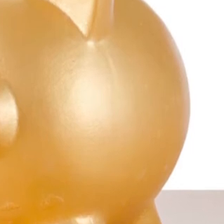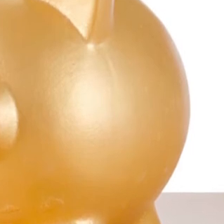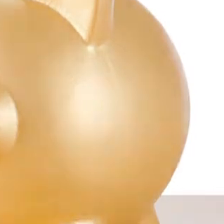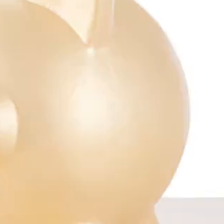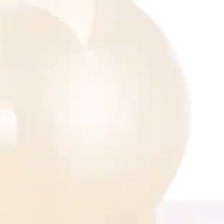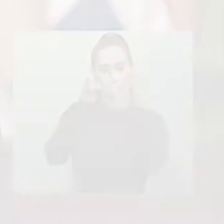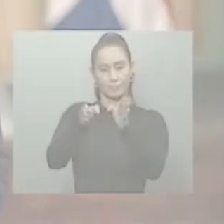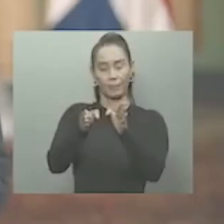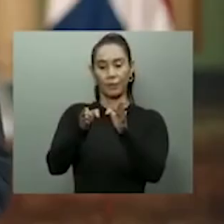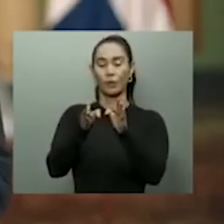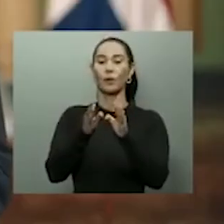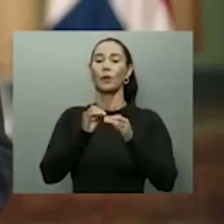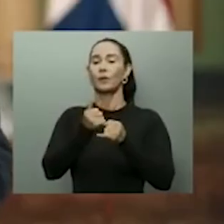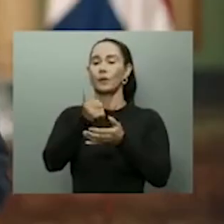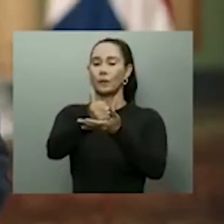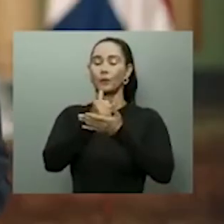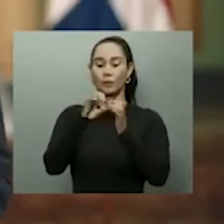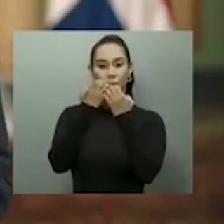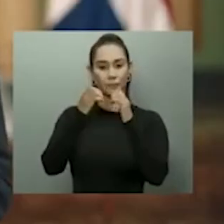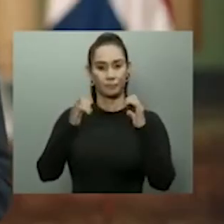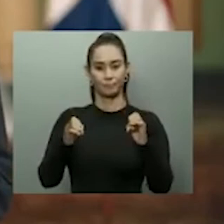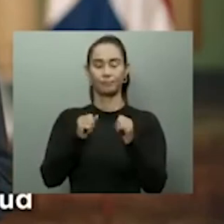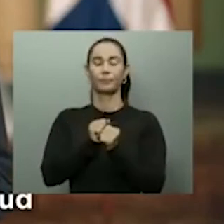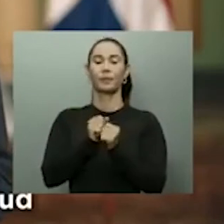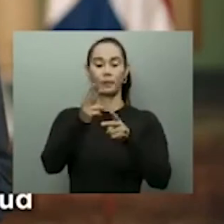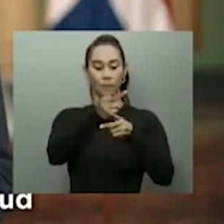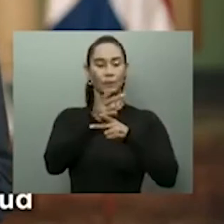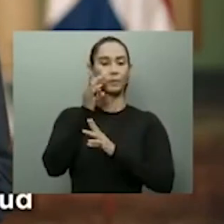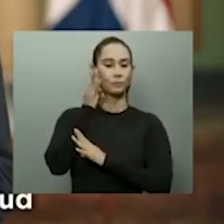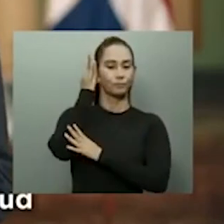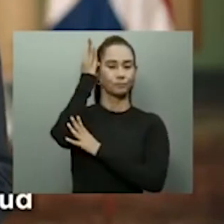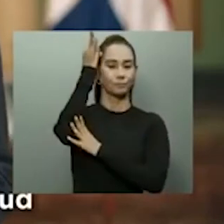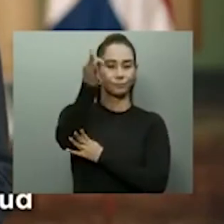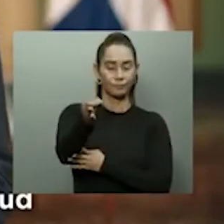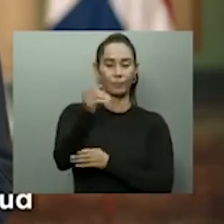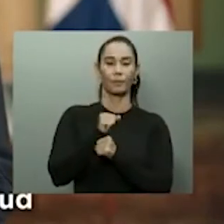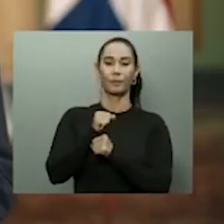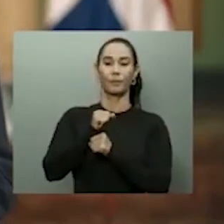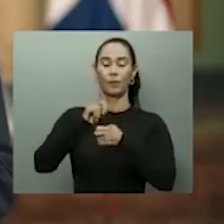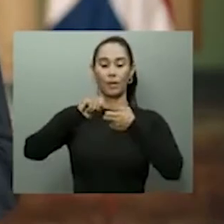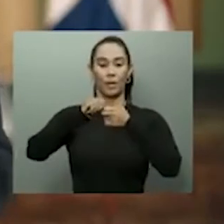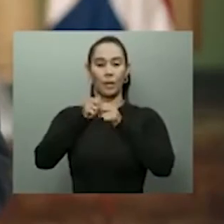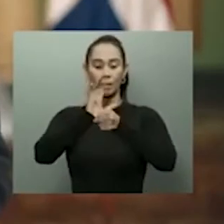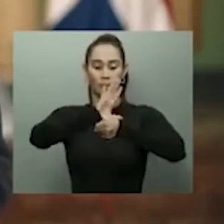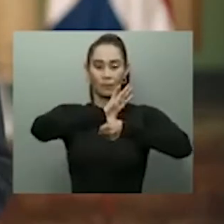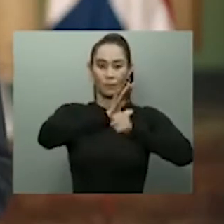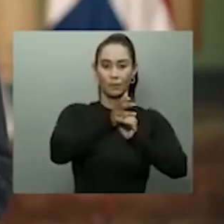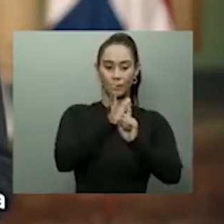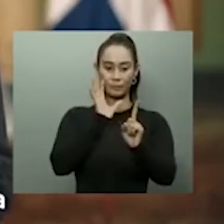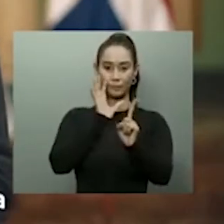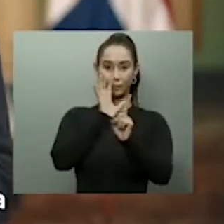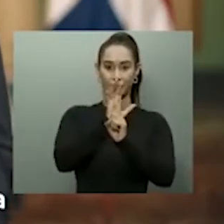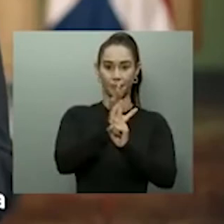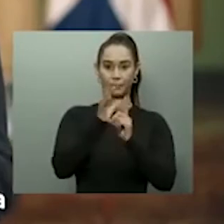millones de pesos. Aunque el presidente destacó, por ejemplo, que se ha reducido considerablemente el gasto en publicidad, pero